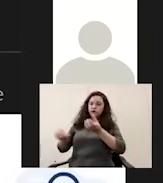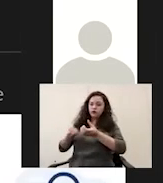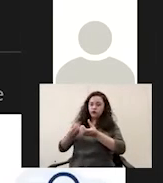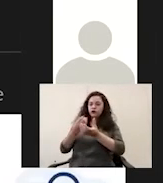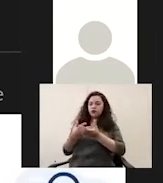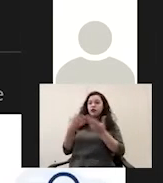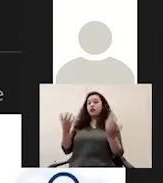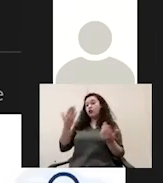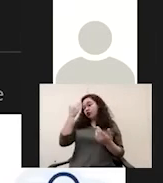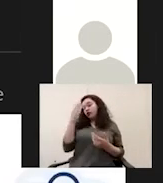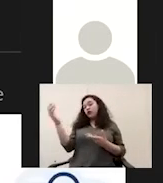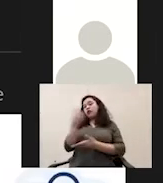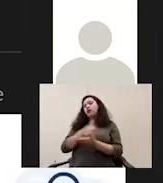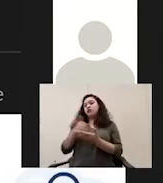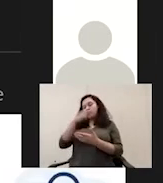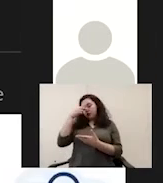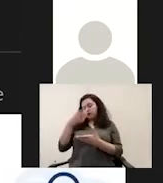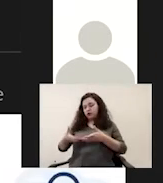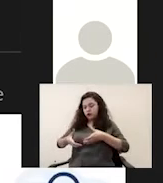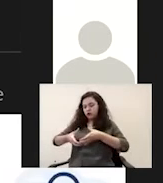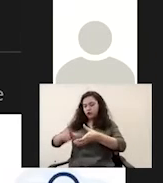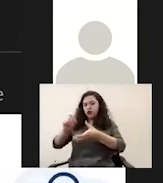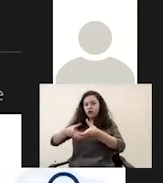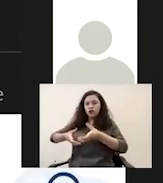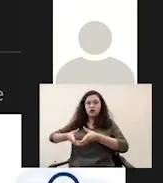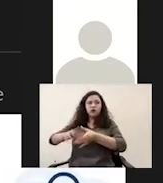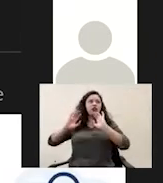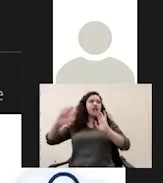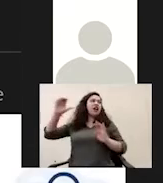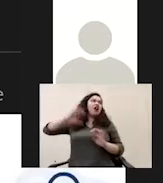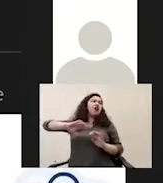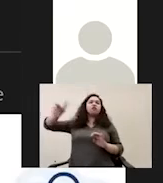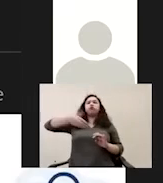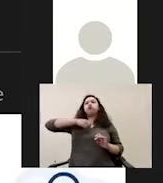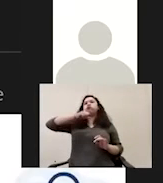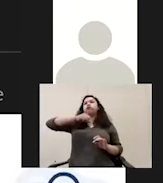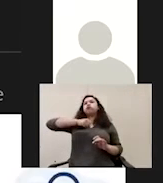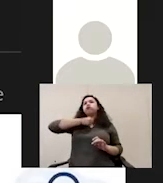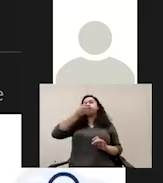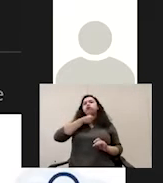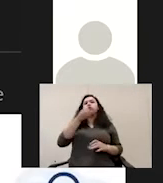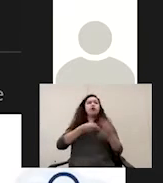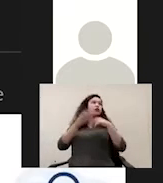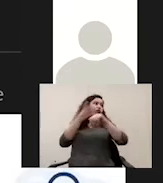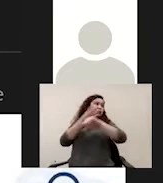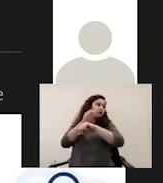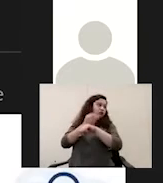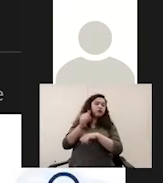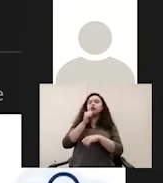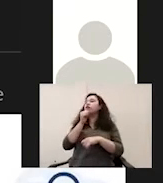las tuberías de la Ciudad de México ya se encuentran un poco viejas, no todas han sido reparadas, no todas han sido